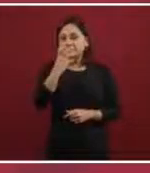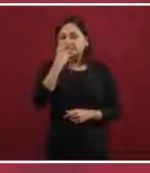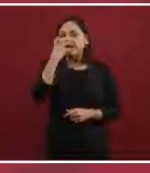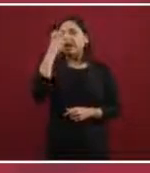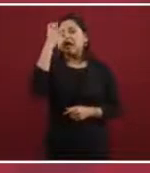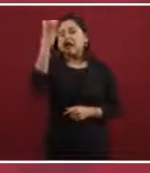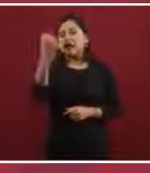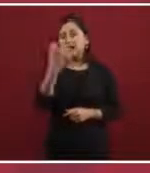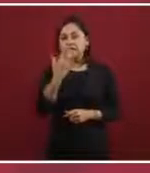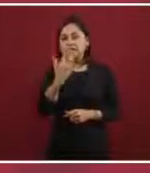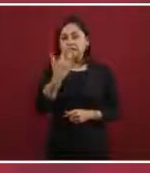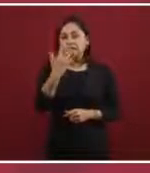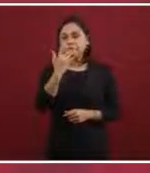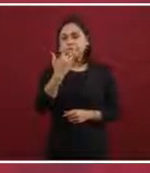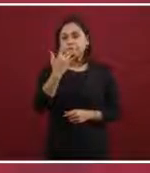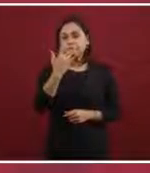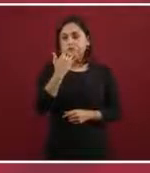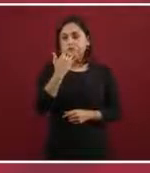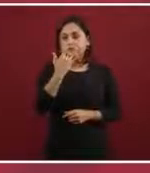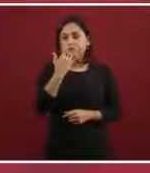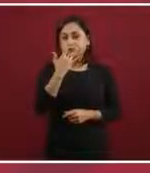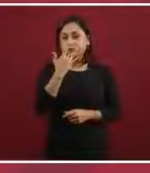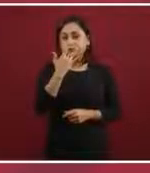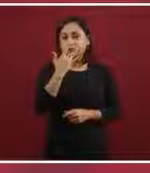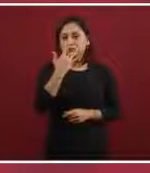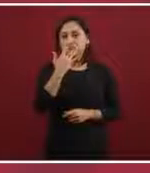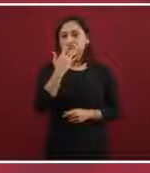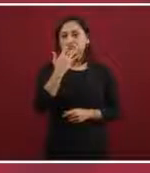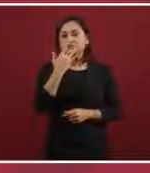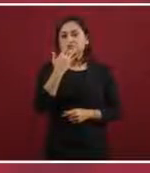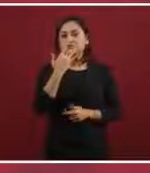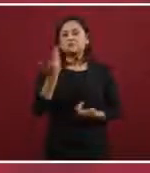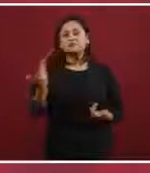necesitamos fuerza